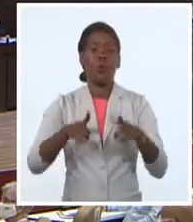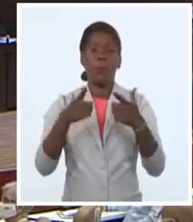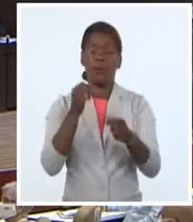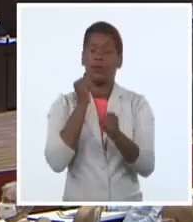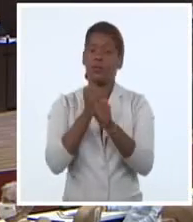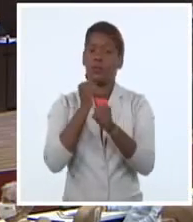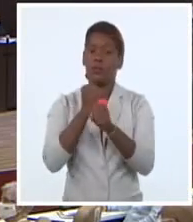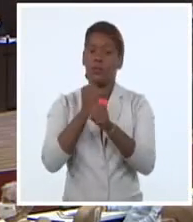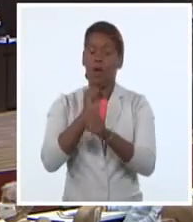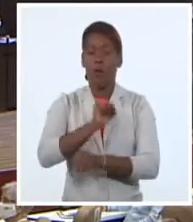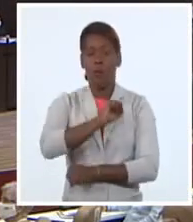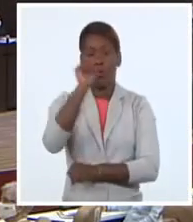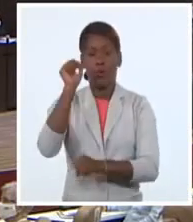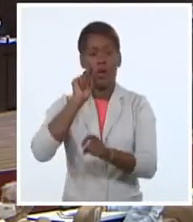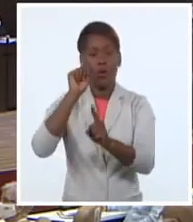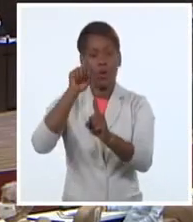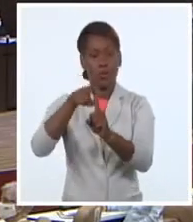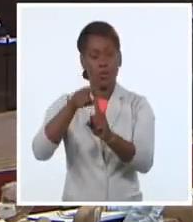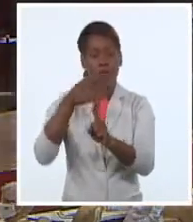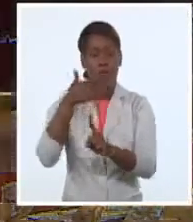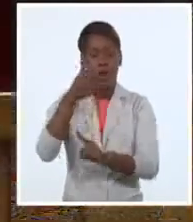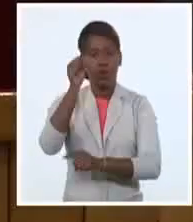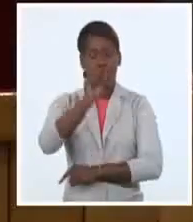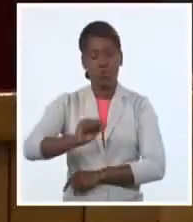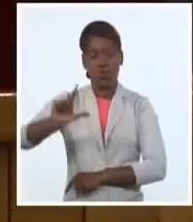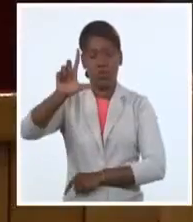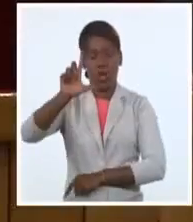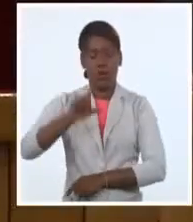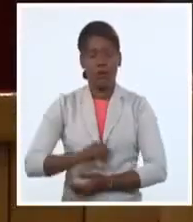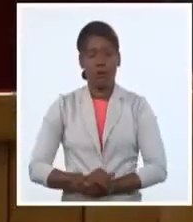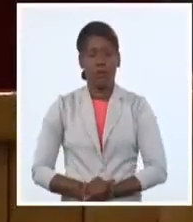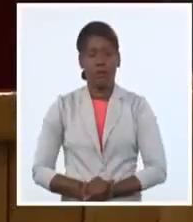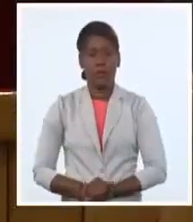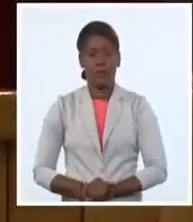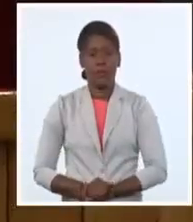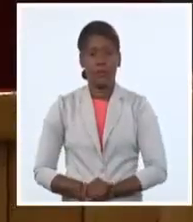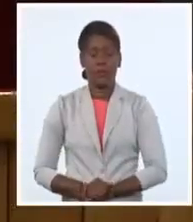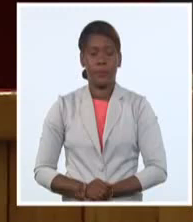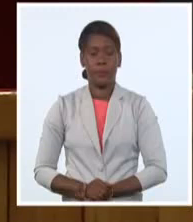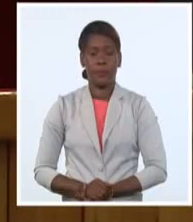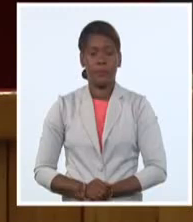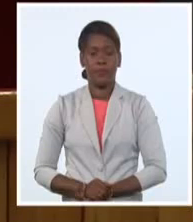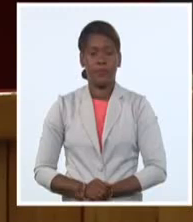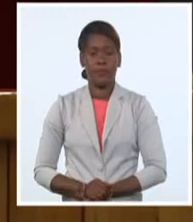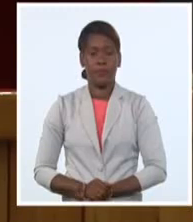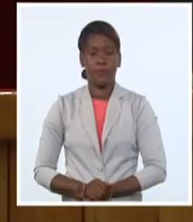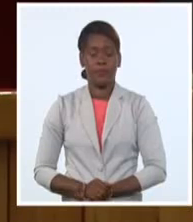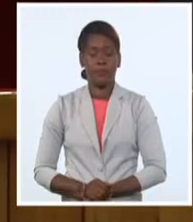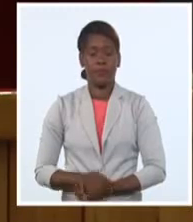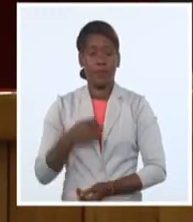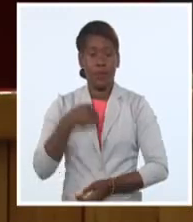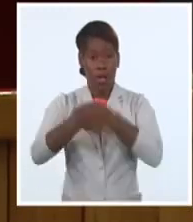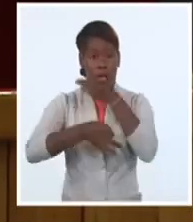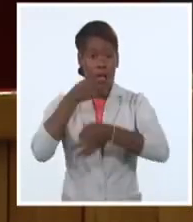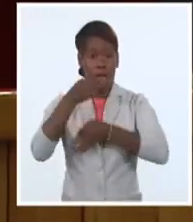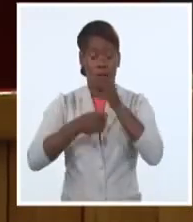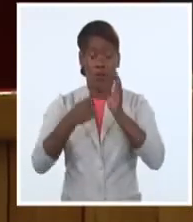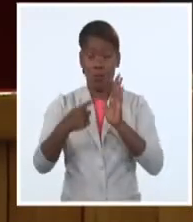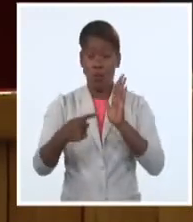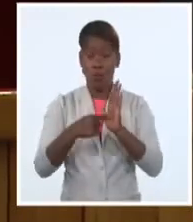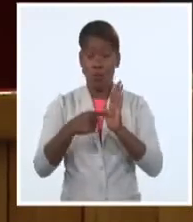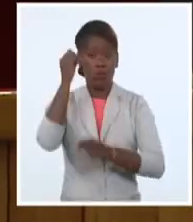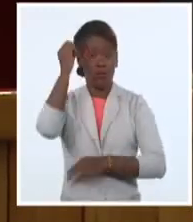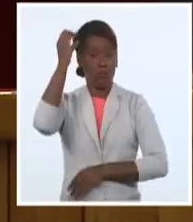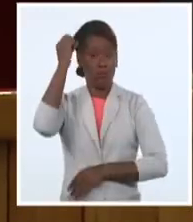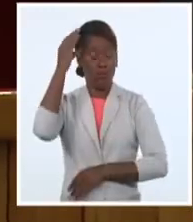mayor justicia social posible. Cuando hablamos de la innovación como uno de los pilares de la gestión de gobierno,